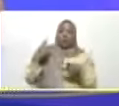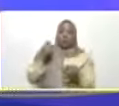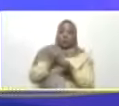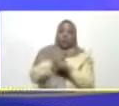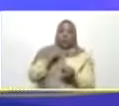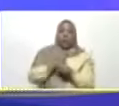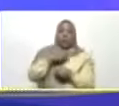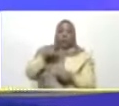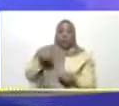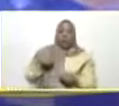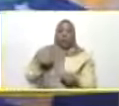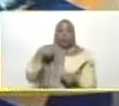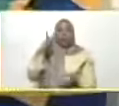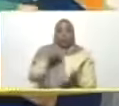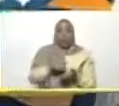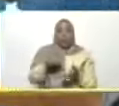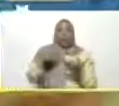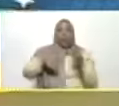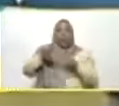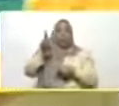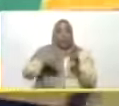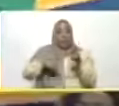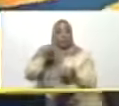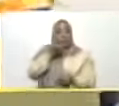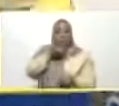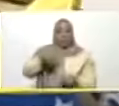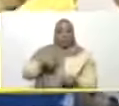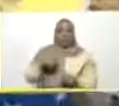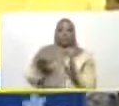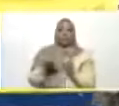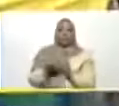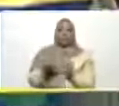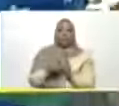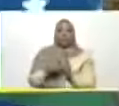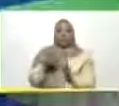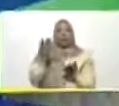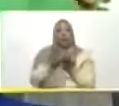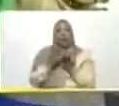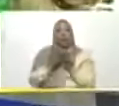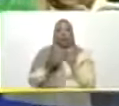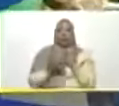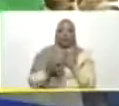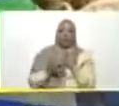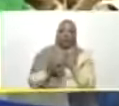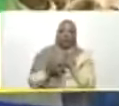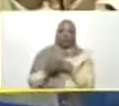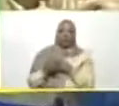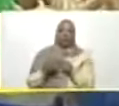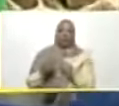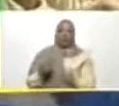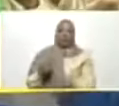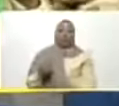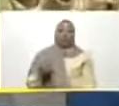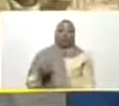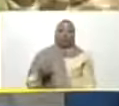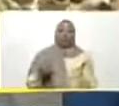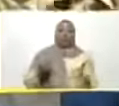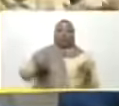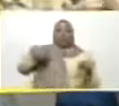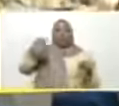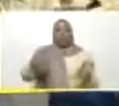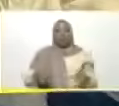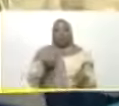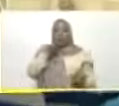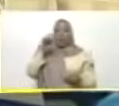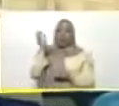allí donde nosotros nos expresamos en nuestros liceos y en nuestras escuelas técnicas luego de las grandes